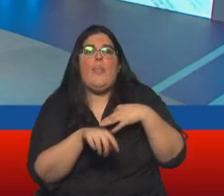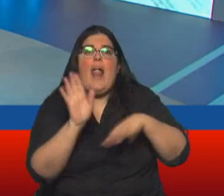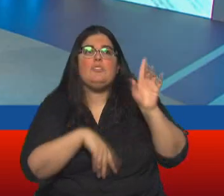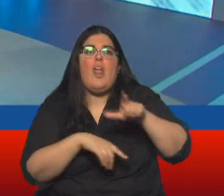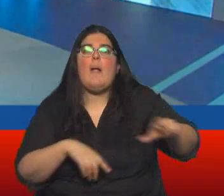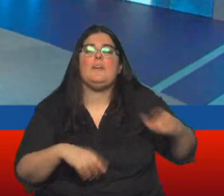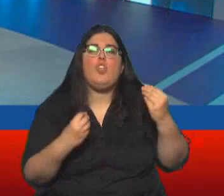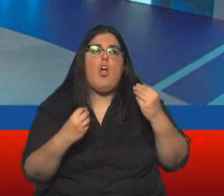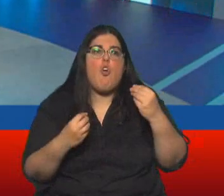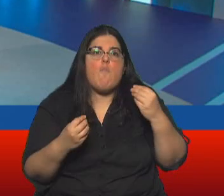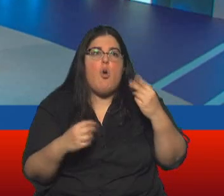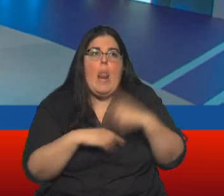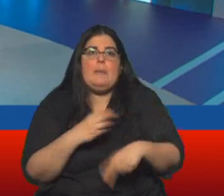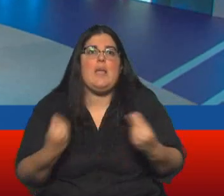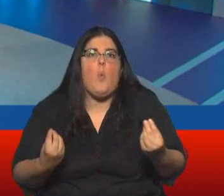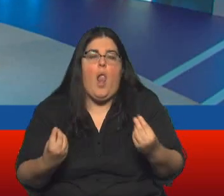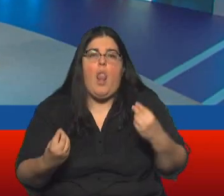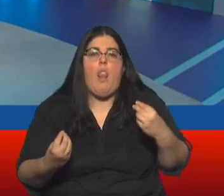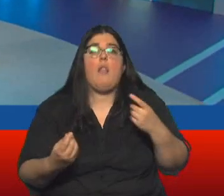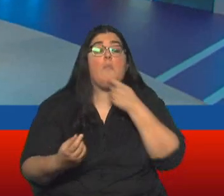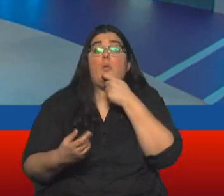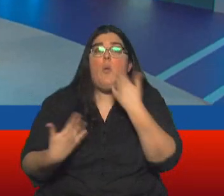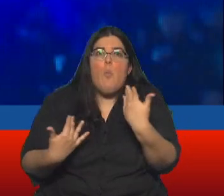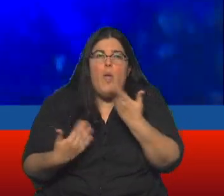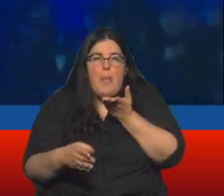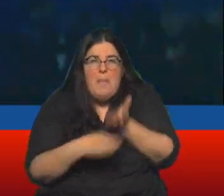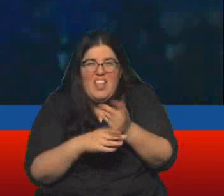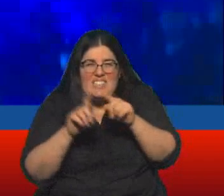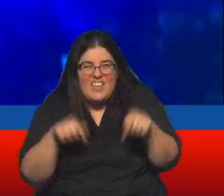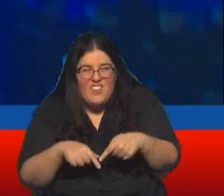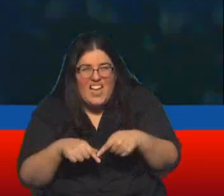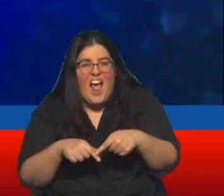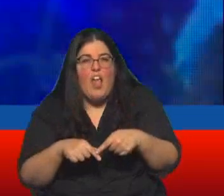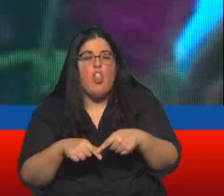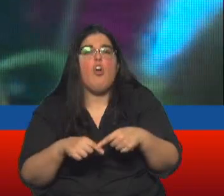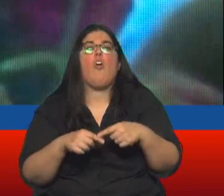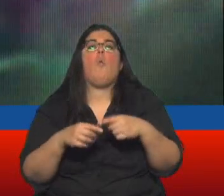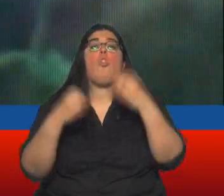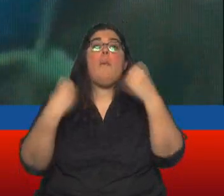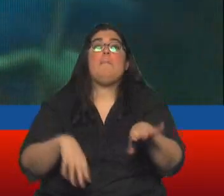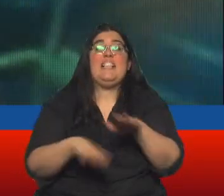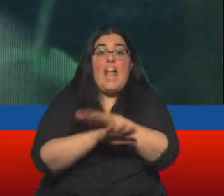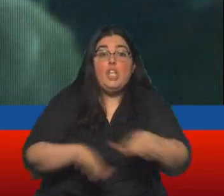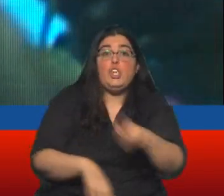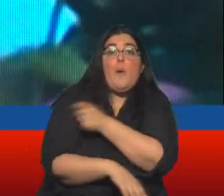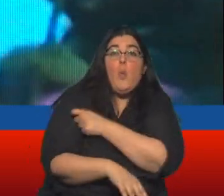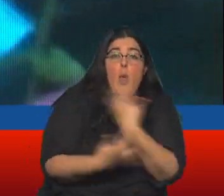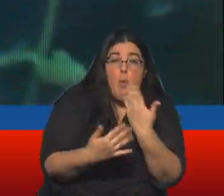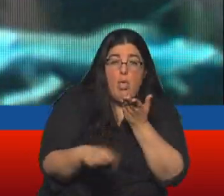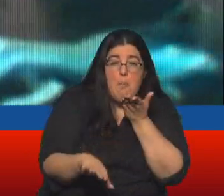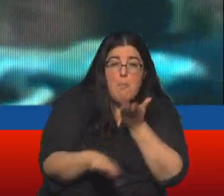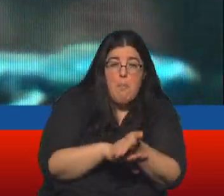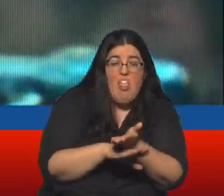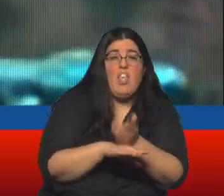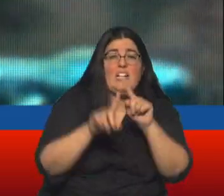personas, del colectivo social, digamos. O sea, puede, por ejemplo, pedir certificado cuando se empieza a vacunar masivamente a los chicos, puede pedir certificado